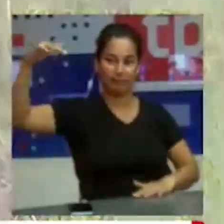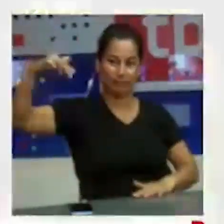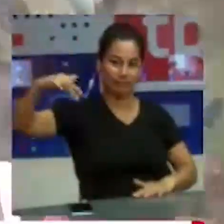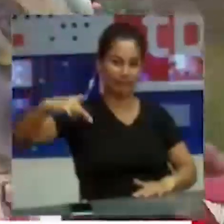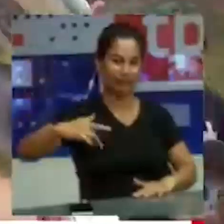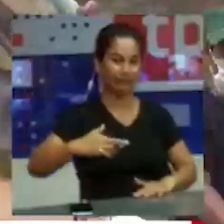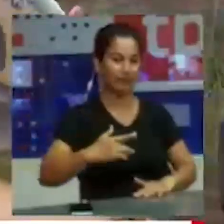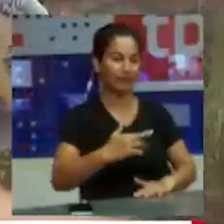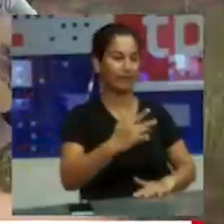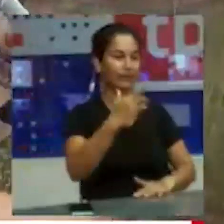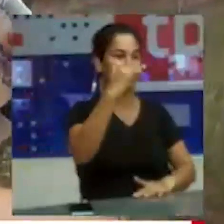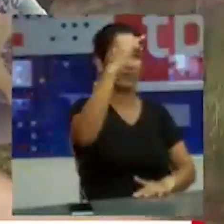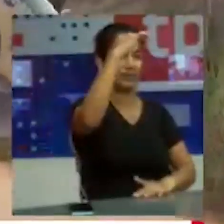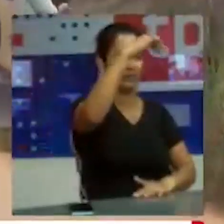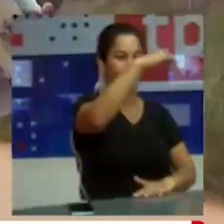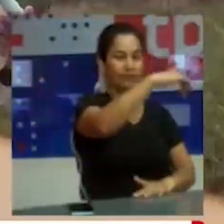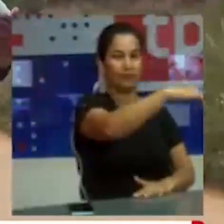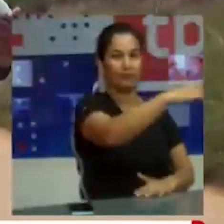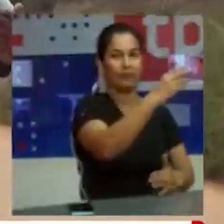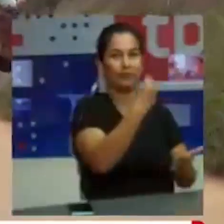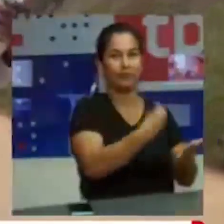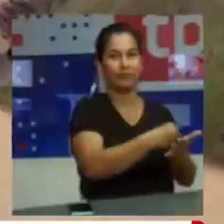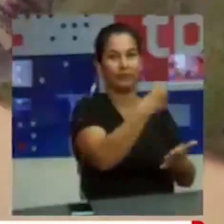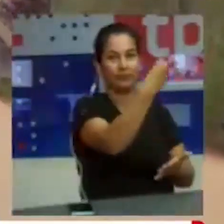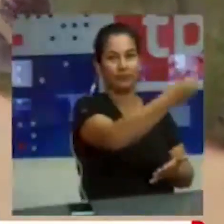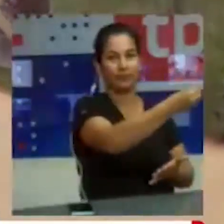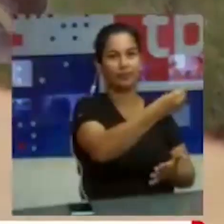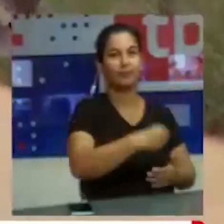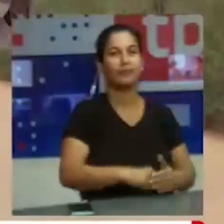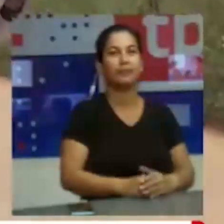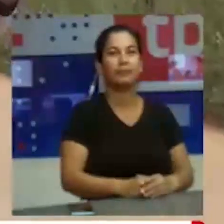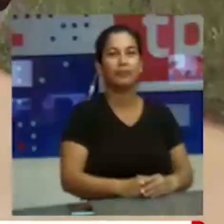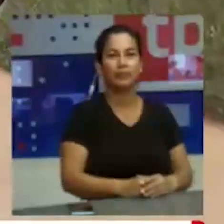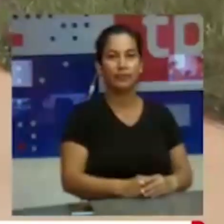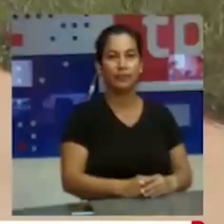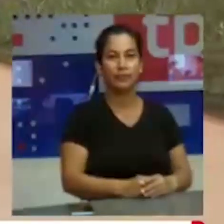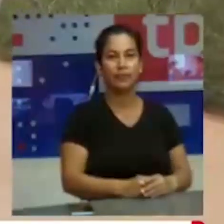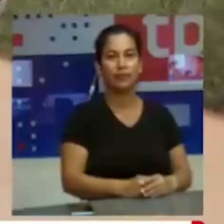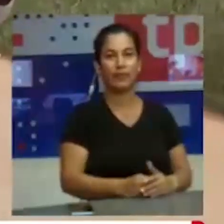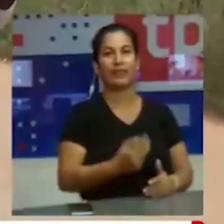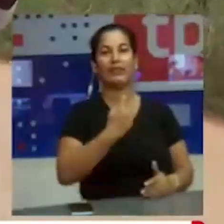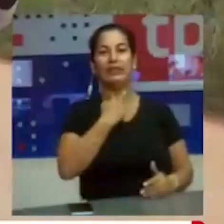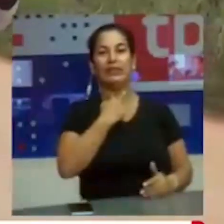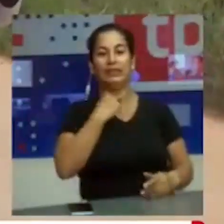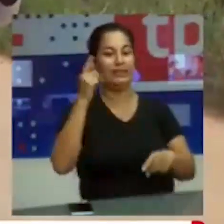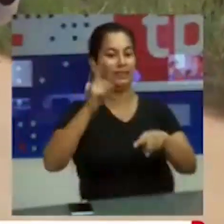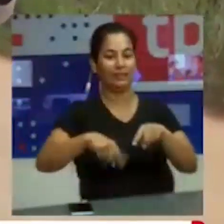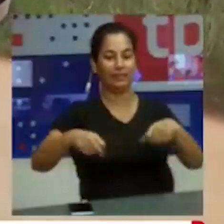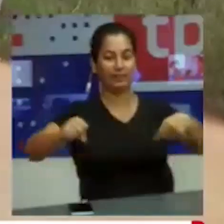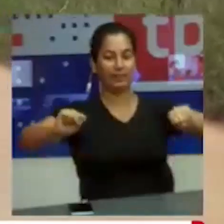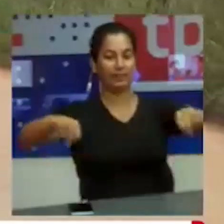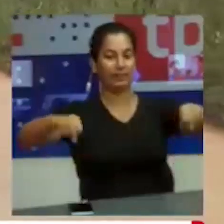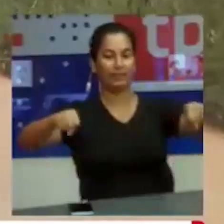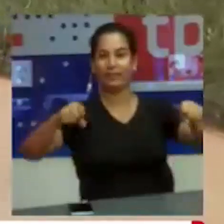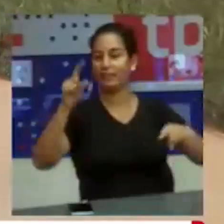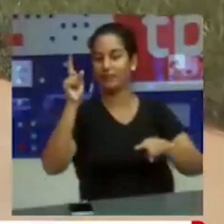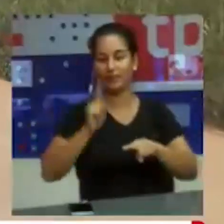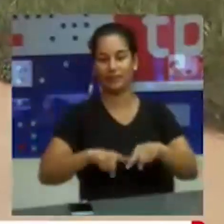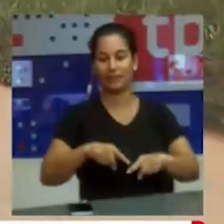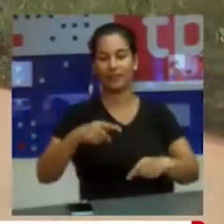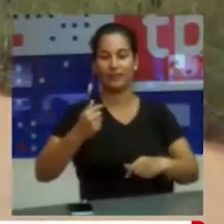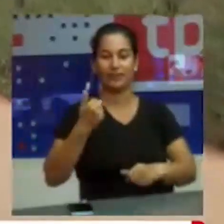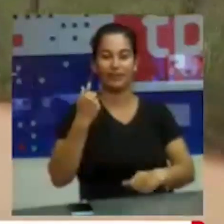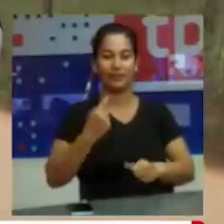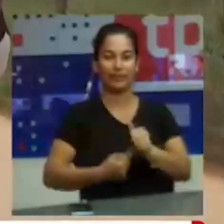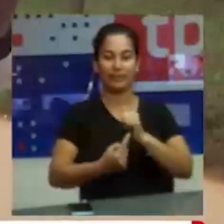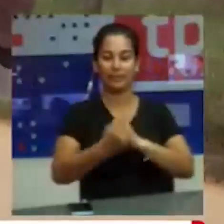mercado. Claro, porque vivimos tan lejos y no hay casa donde no nos dejan sacar ni la moto. Estamos viniendo a pie. De esta perla, mira, tenemos que bajar hasta el centro.